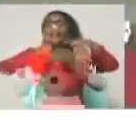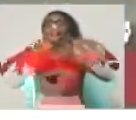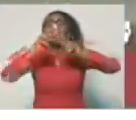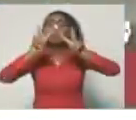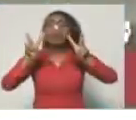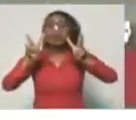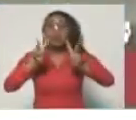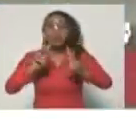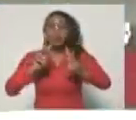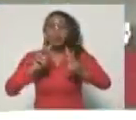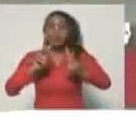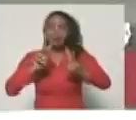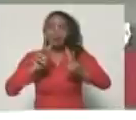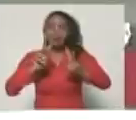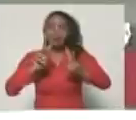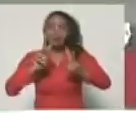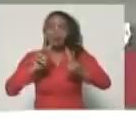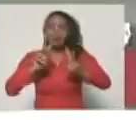de